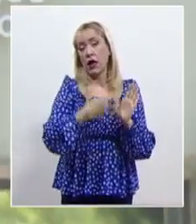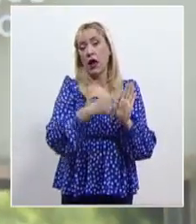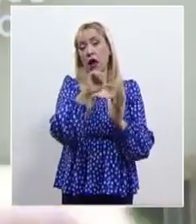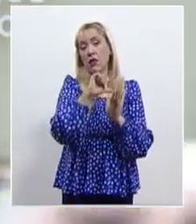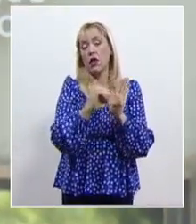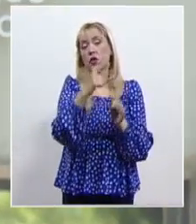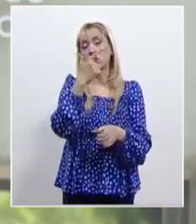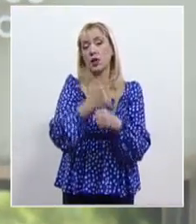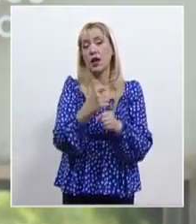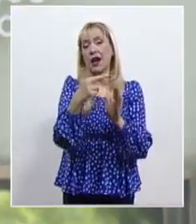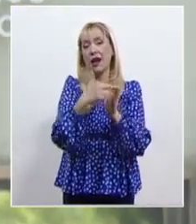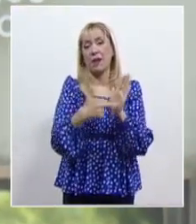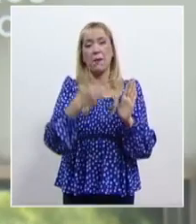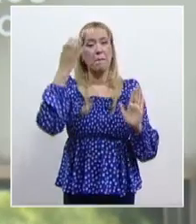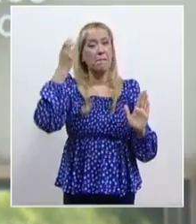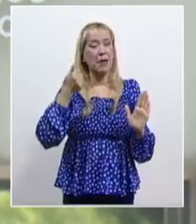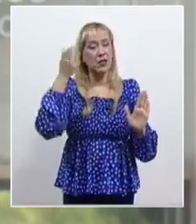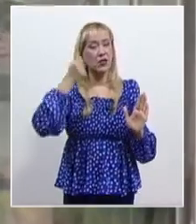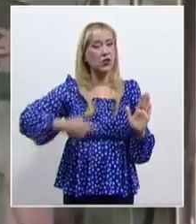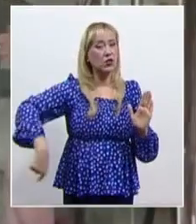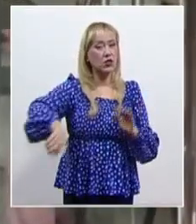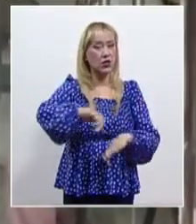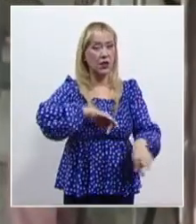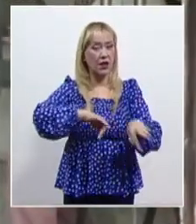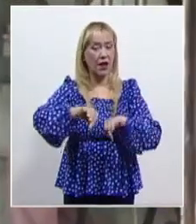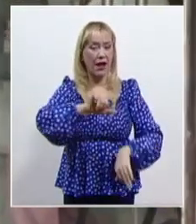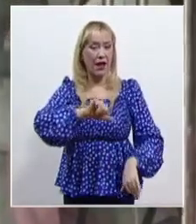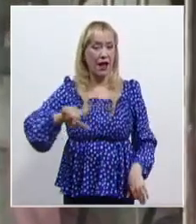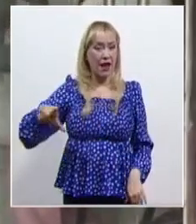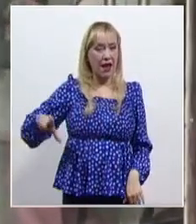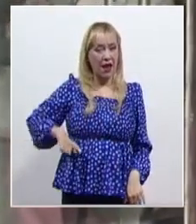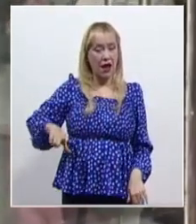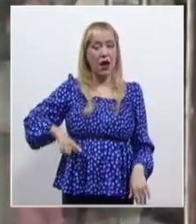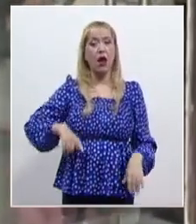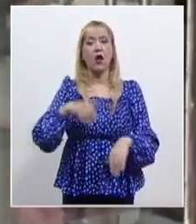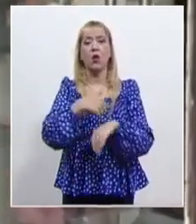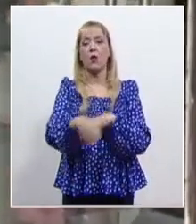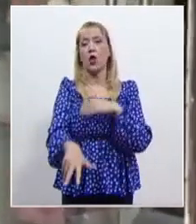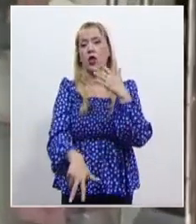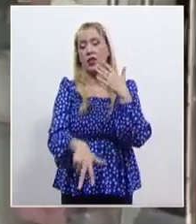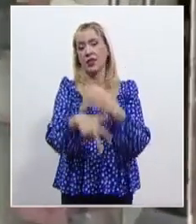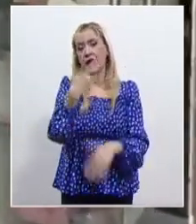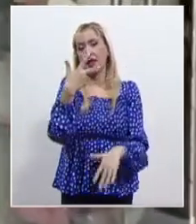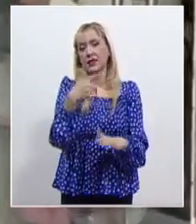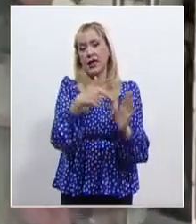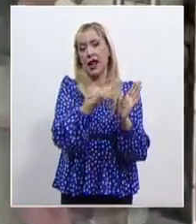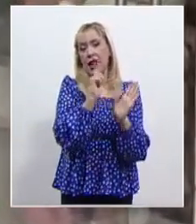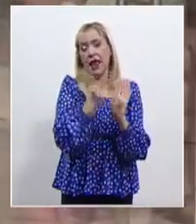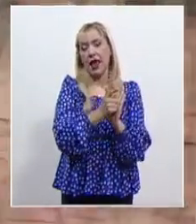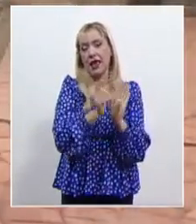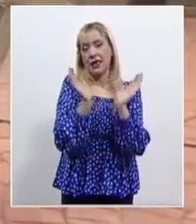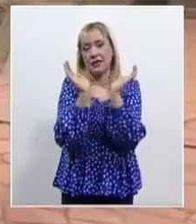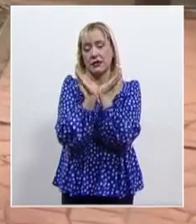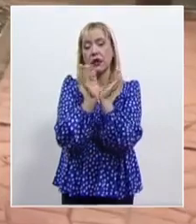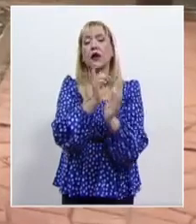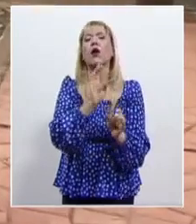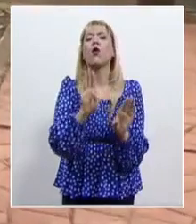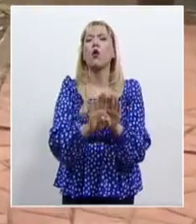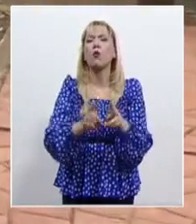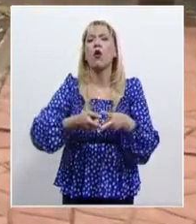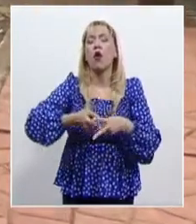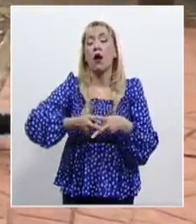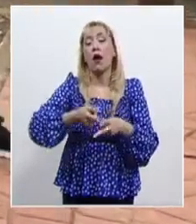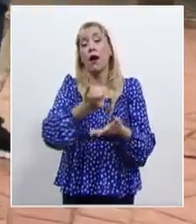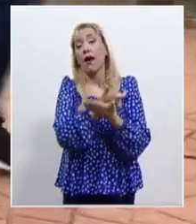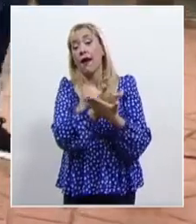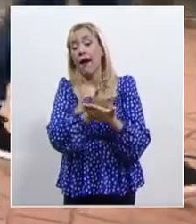del Reglamento de Pensiones de los Trabajadores sujetos al 10º transitorio de la Ley del ISSSTE debe calcularse conforme al salario que recibió